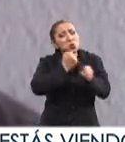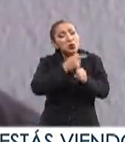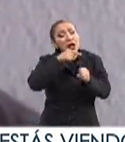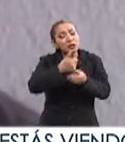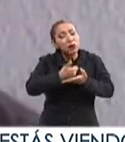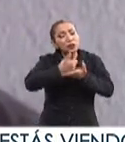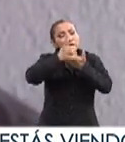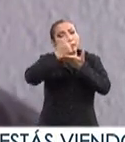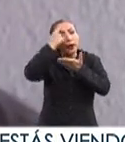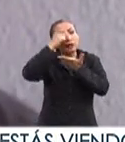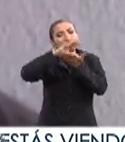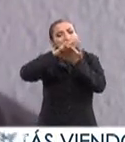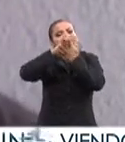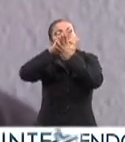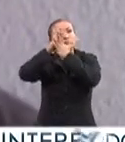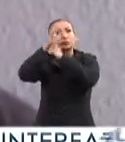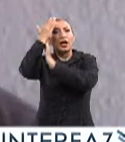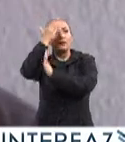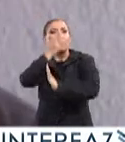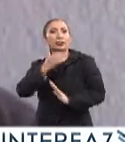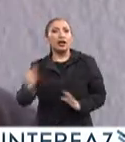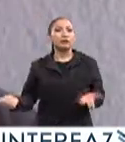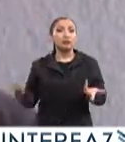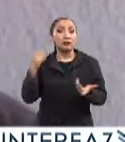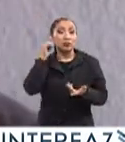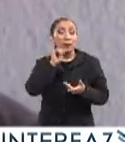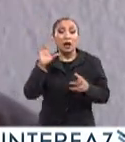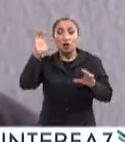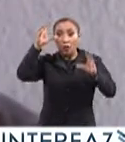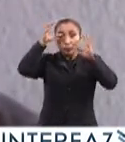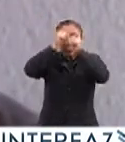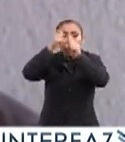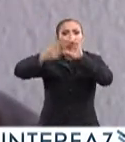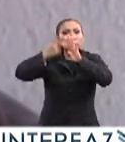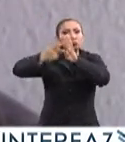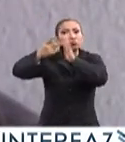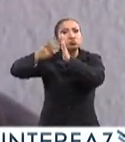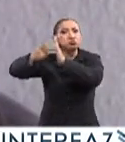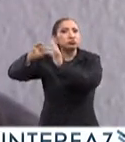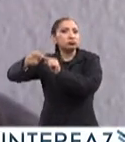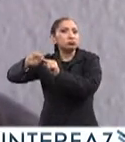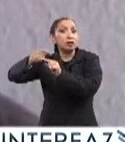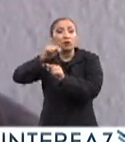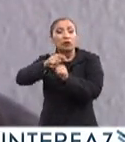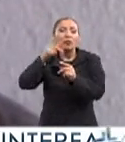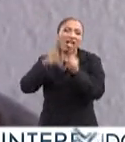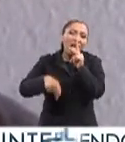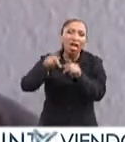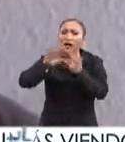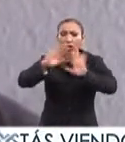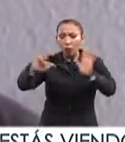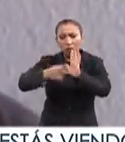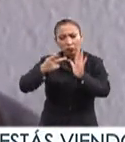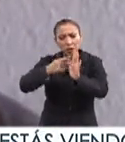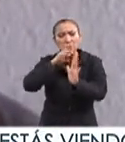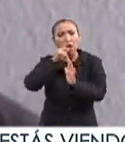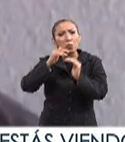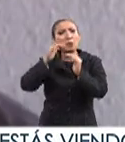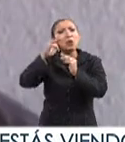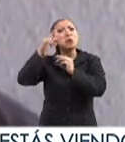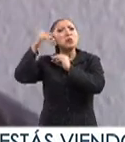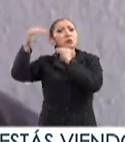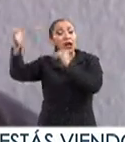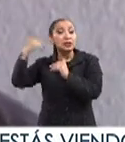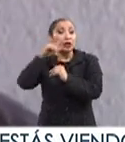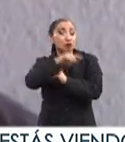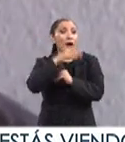lo que te hace desarrollar precisamente esas habilidades. Al final es un concepto de constancia, ¿no? Si eres constante vas a mejorar mucho y si encima